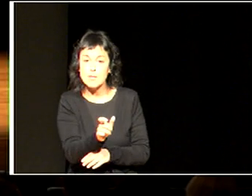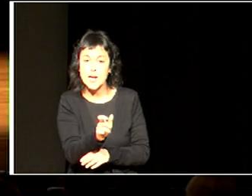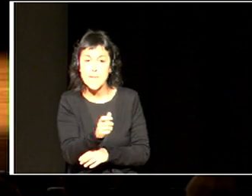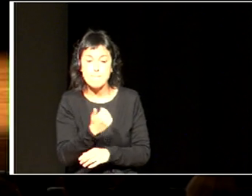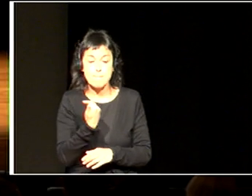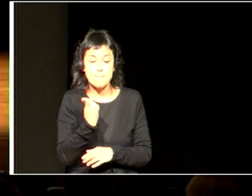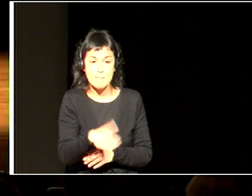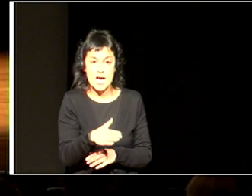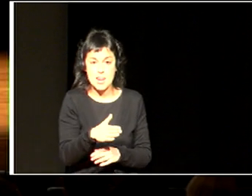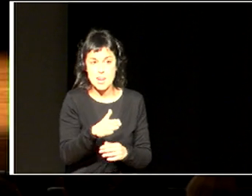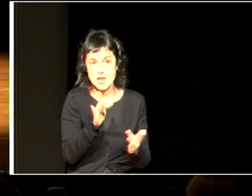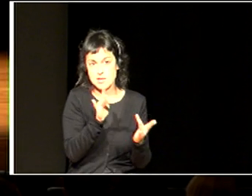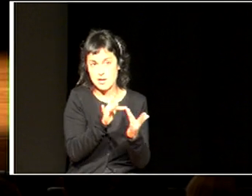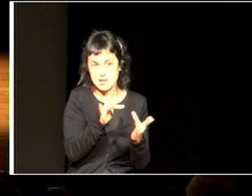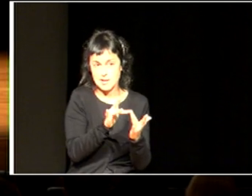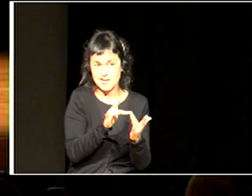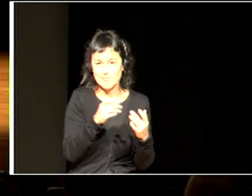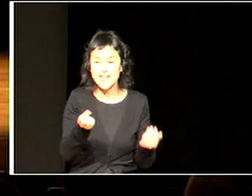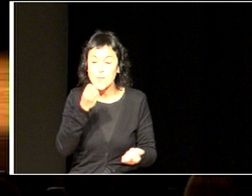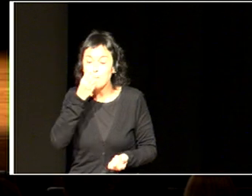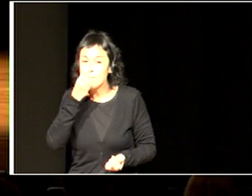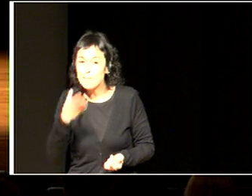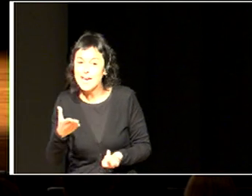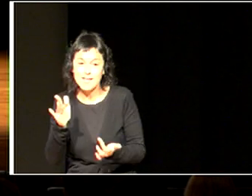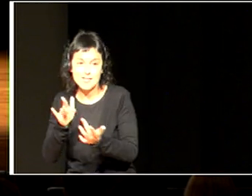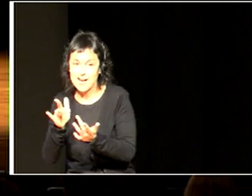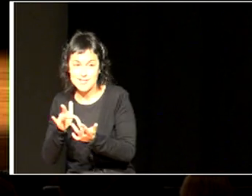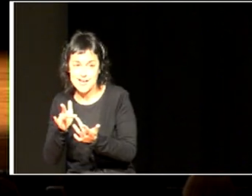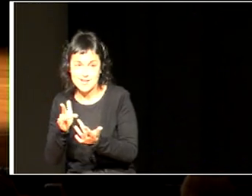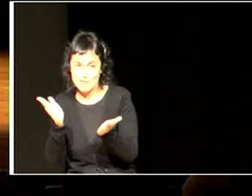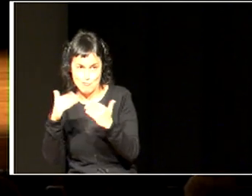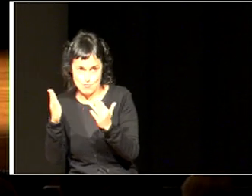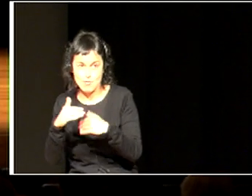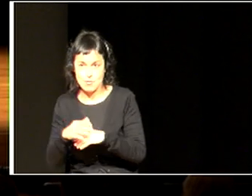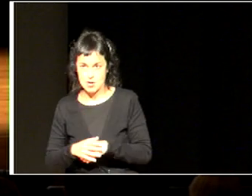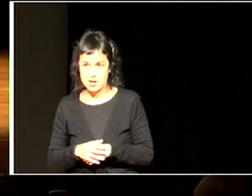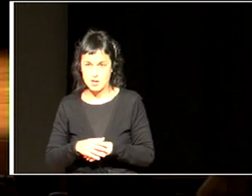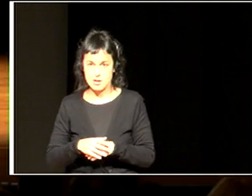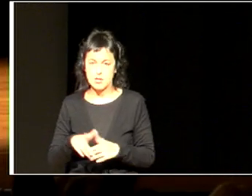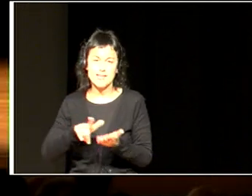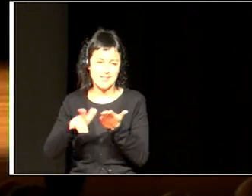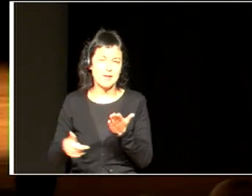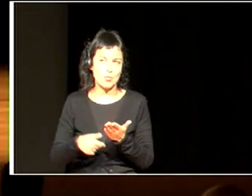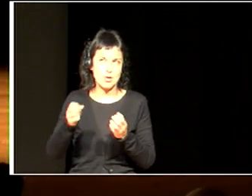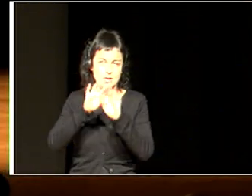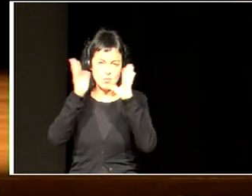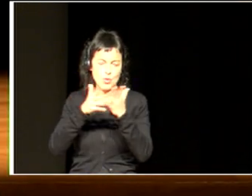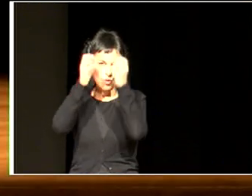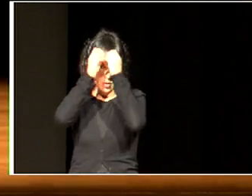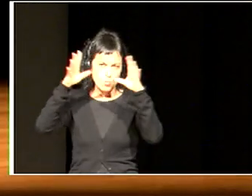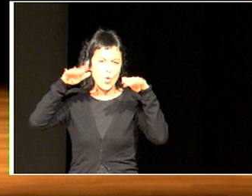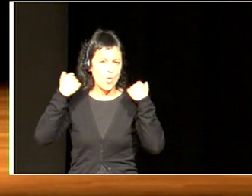tratar esto también demuestra una sociedad brutal en ese mundo simbólico del lenguaje es tremendo